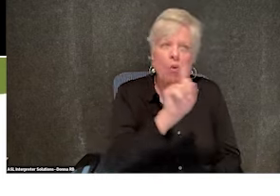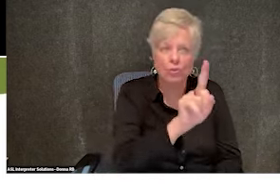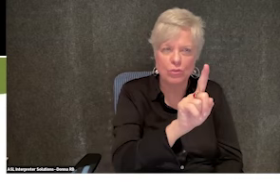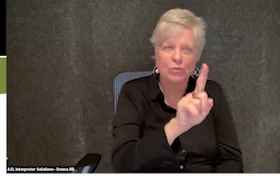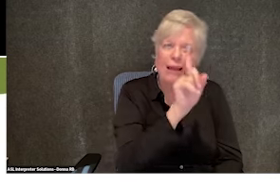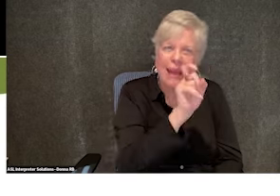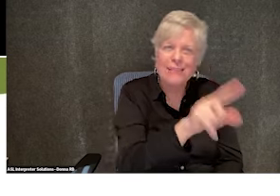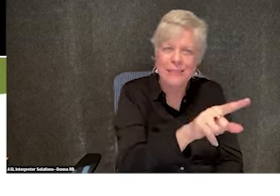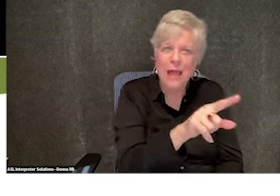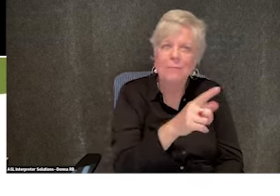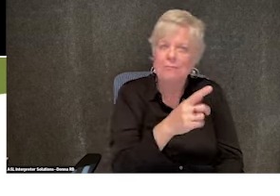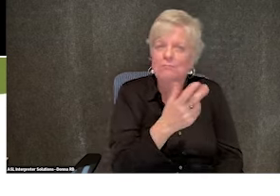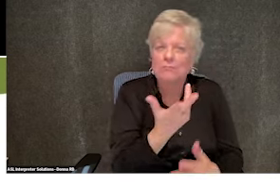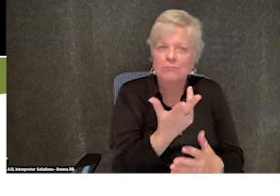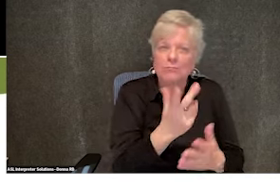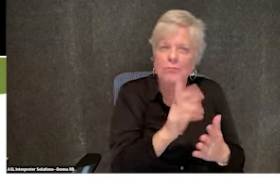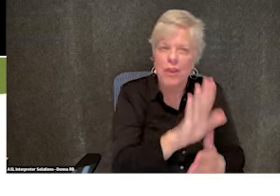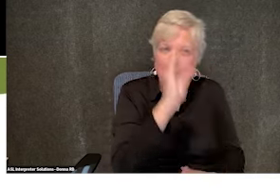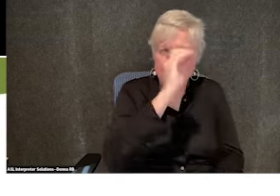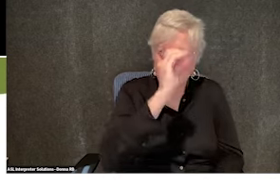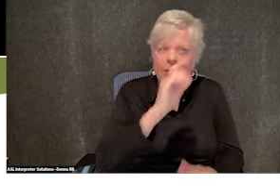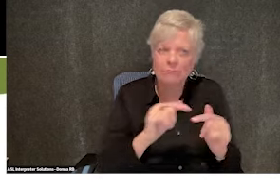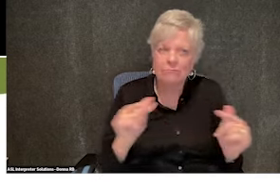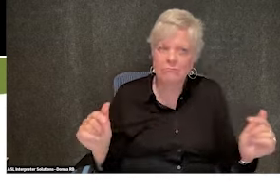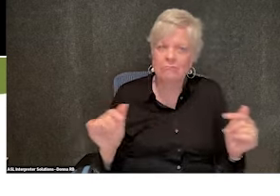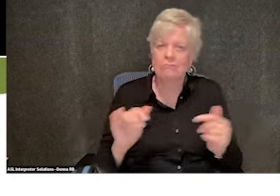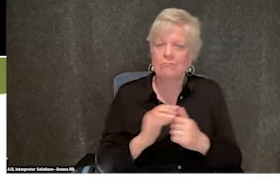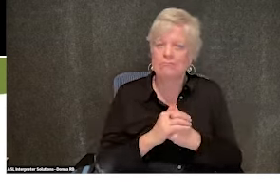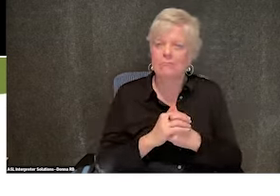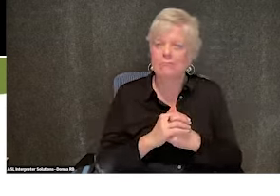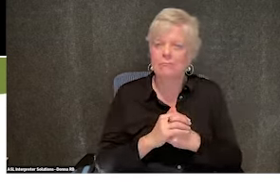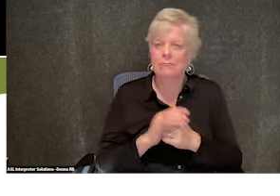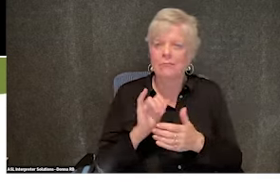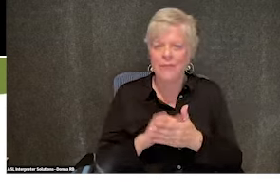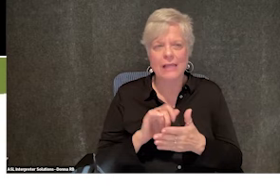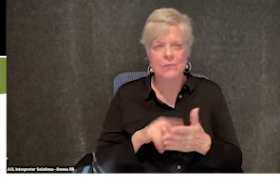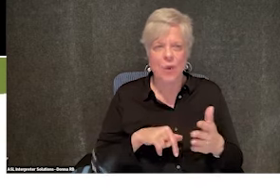Entonces, utiliza a su tía de manera informal.